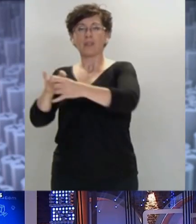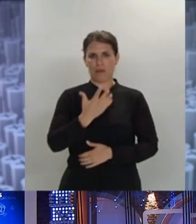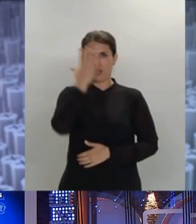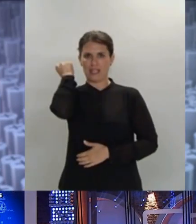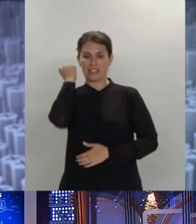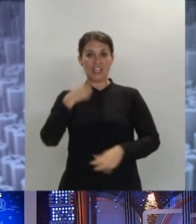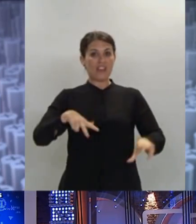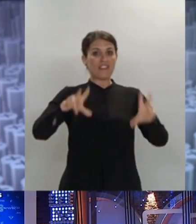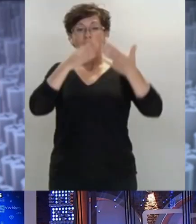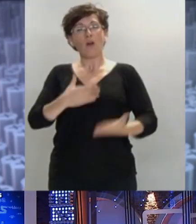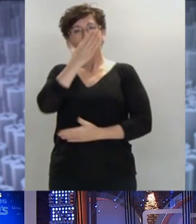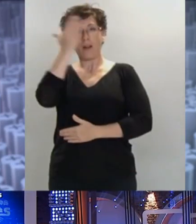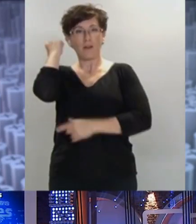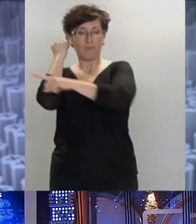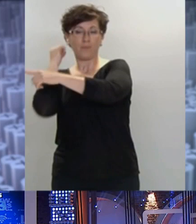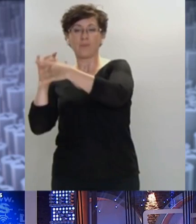mano. Pues no lo sé,